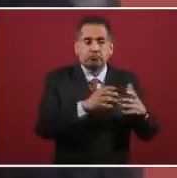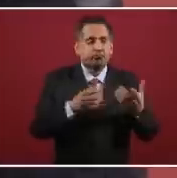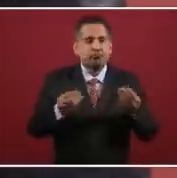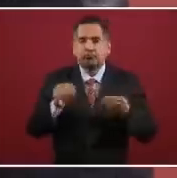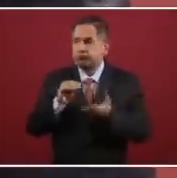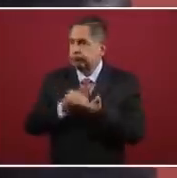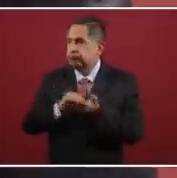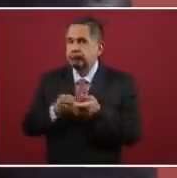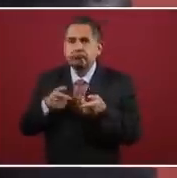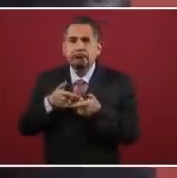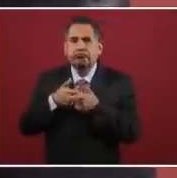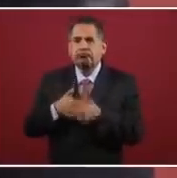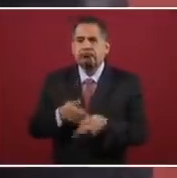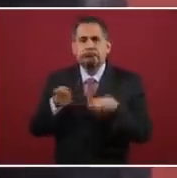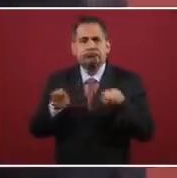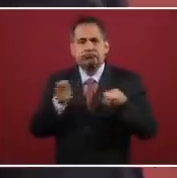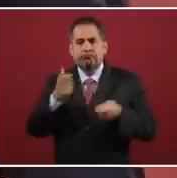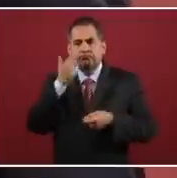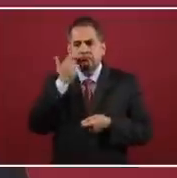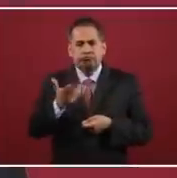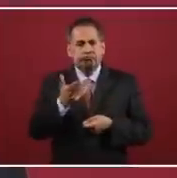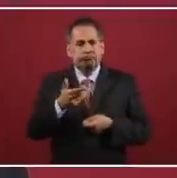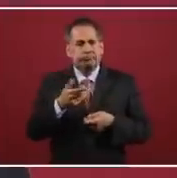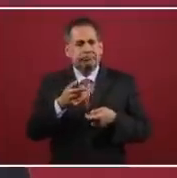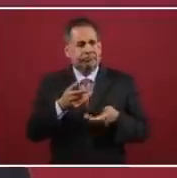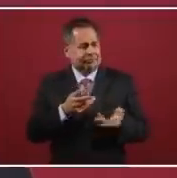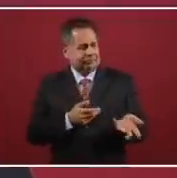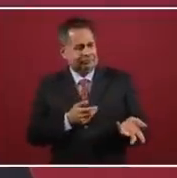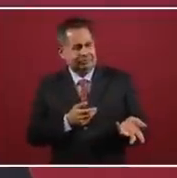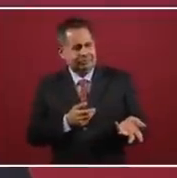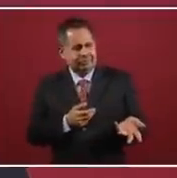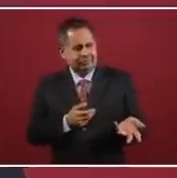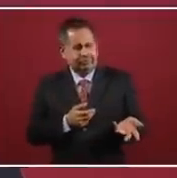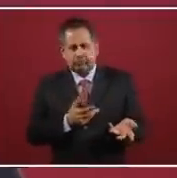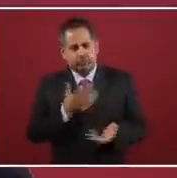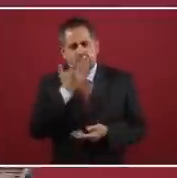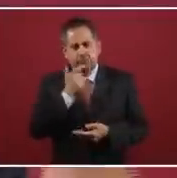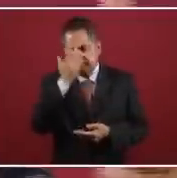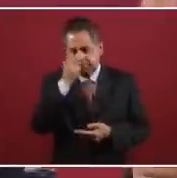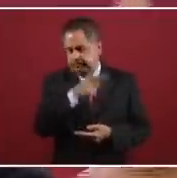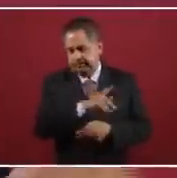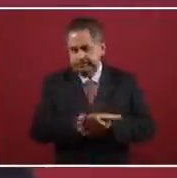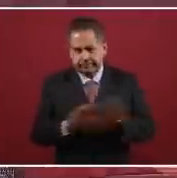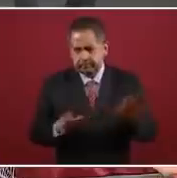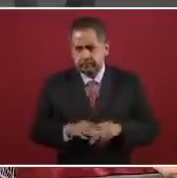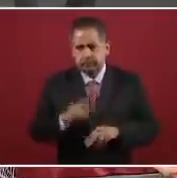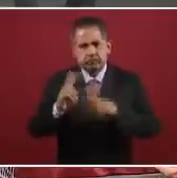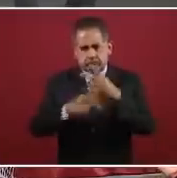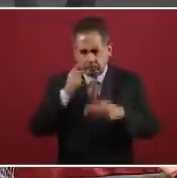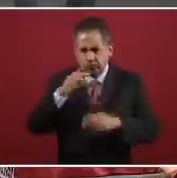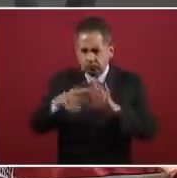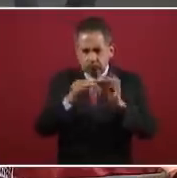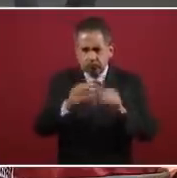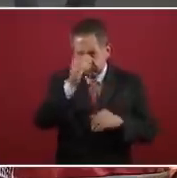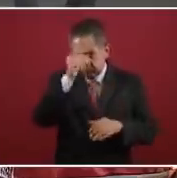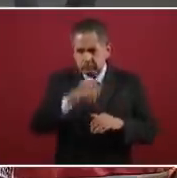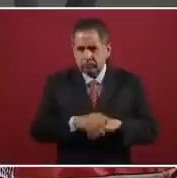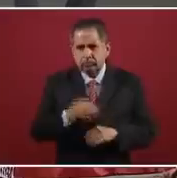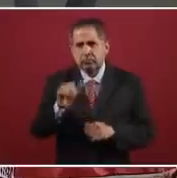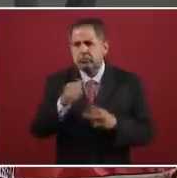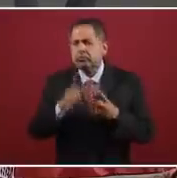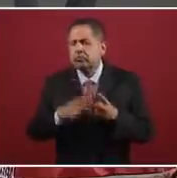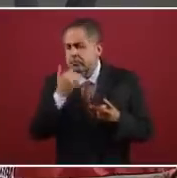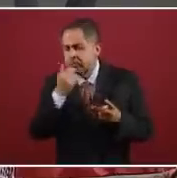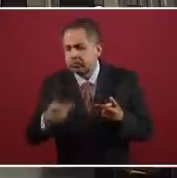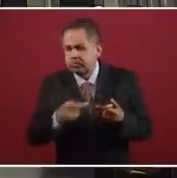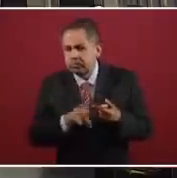mantener este asunto sin razón, ¿no? Pero vamos a buscar el acuerdo. Lo otro que